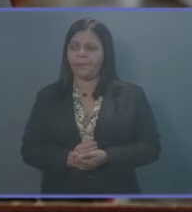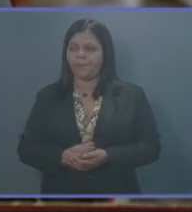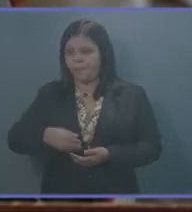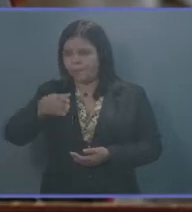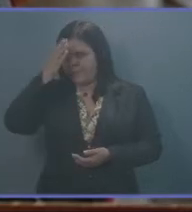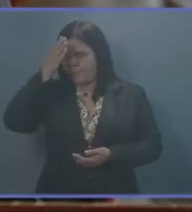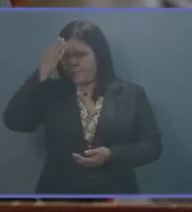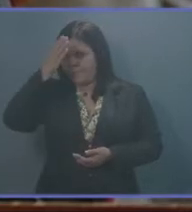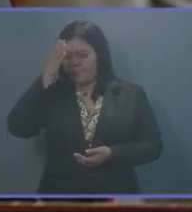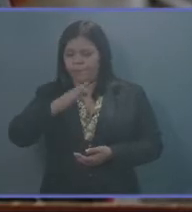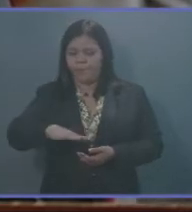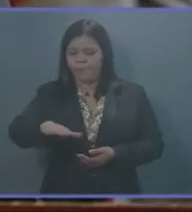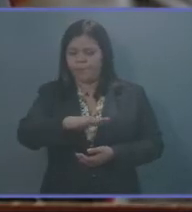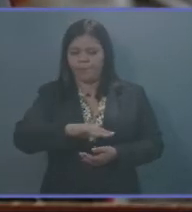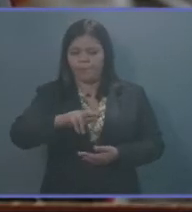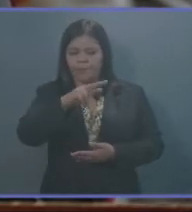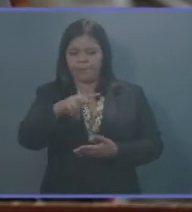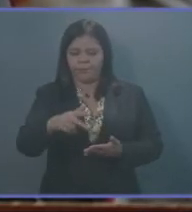Concepto: ramo Hacienda.